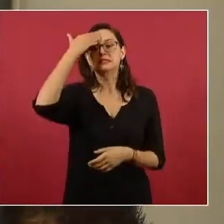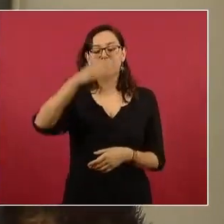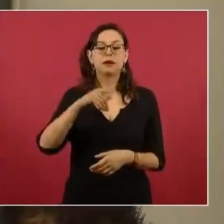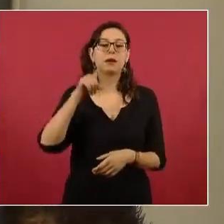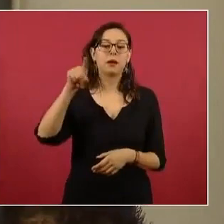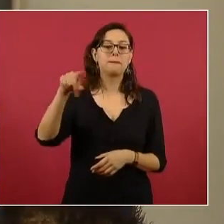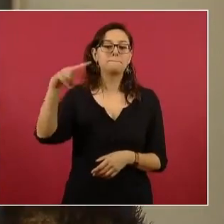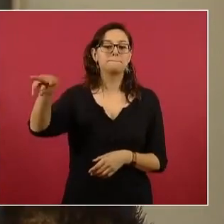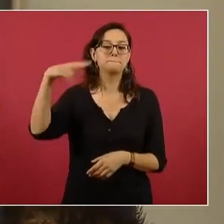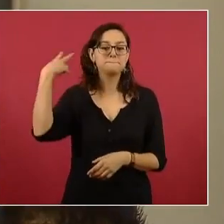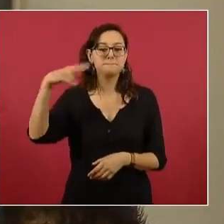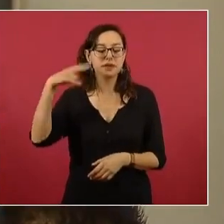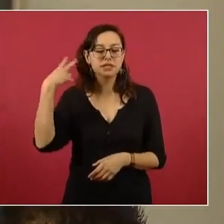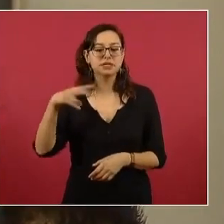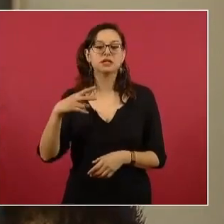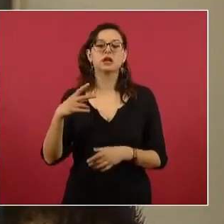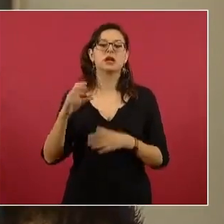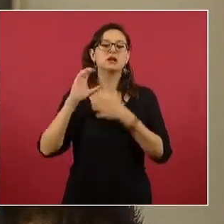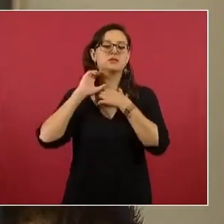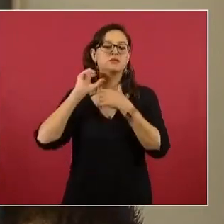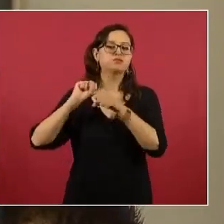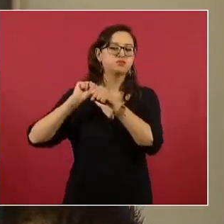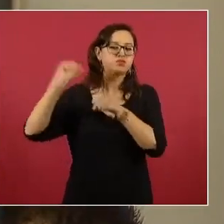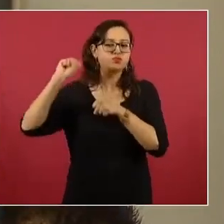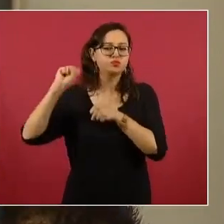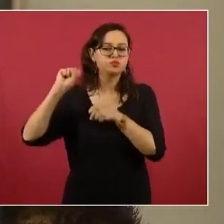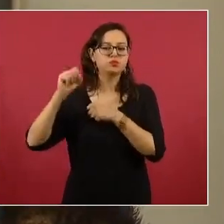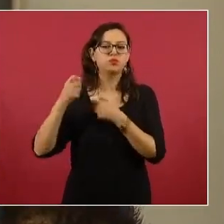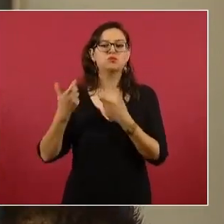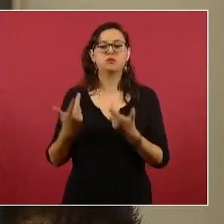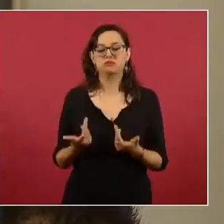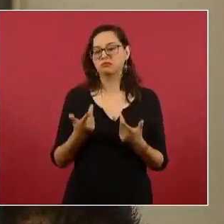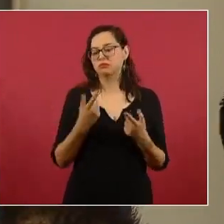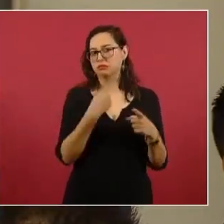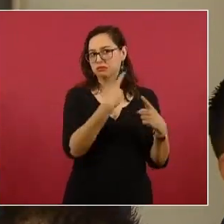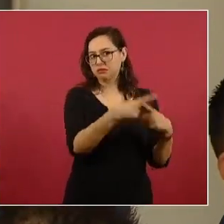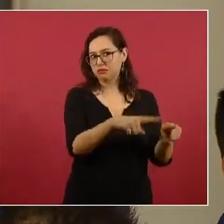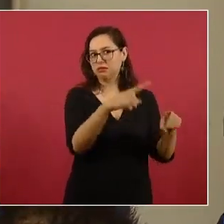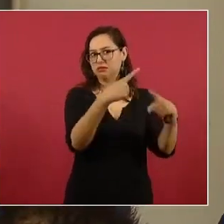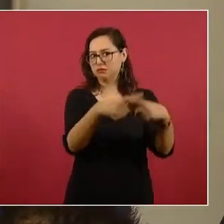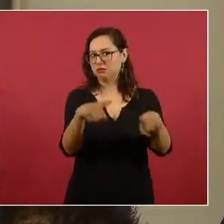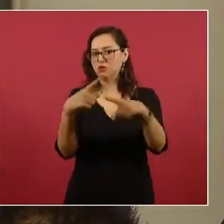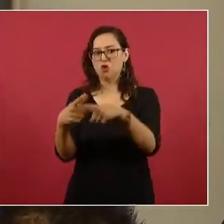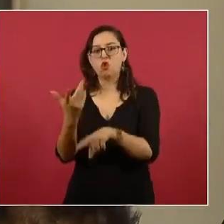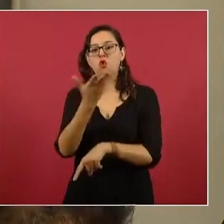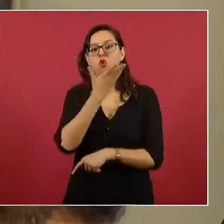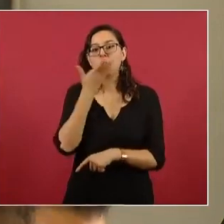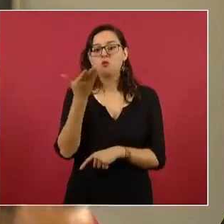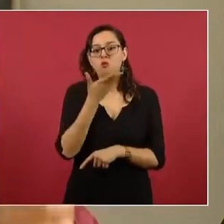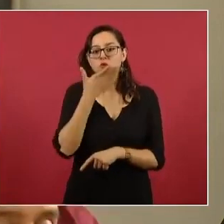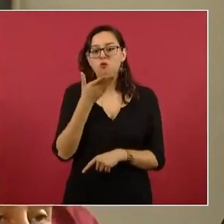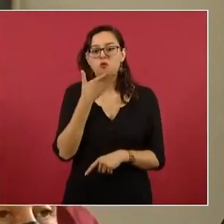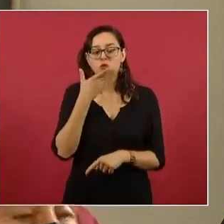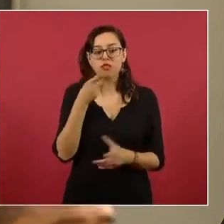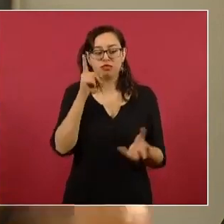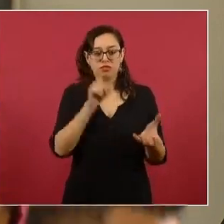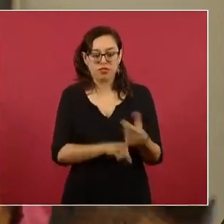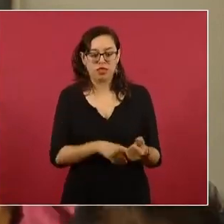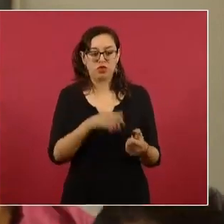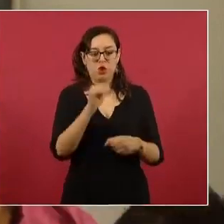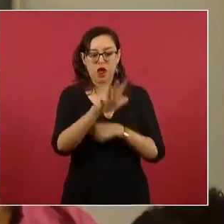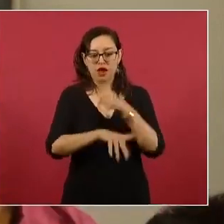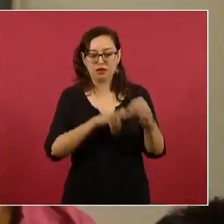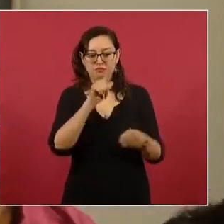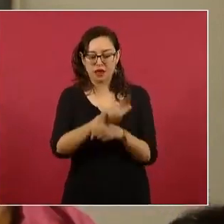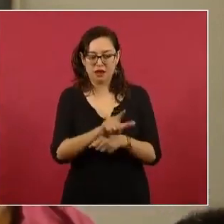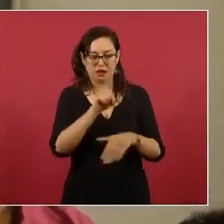Veracruz, descabezadas en Puebla o las mojigangas en Tomatal, Guerrero? ¿Ha entrado a rastros donde las más de las veces se viola